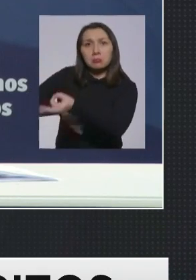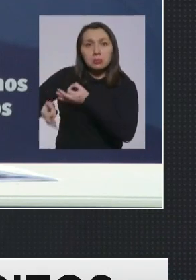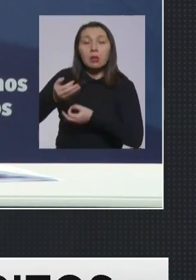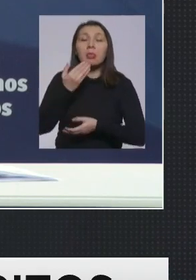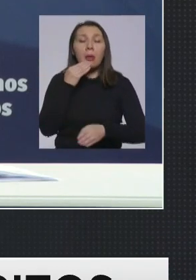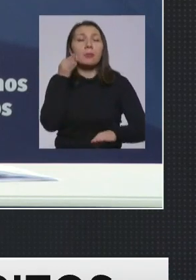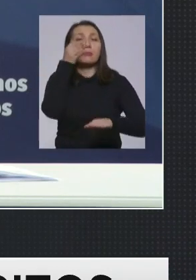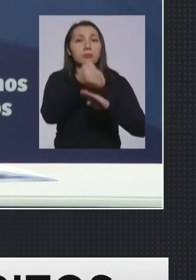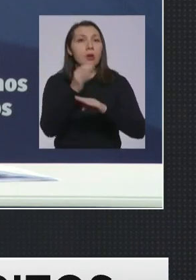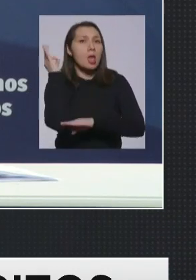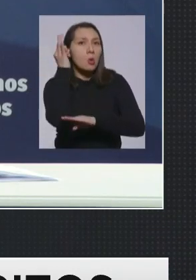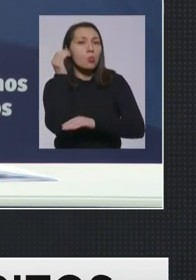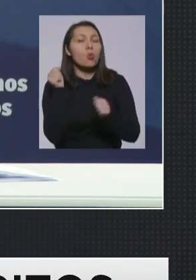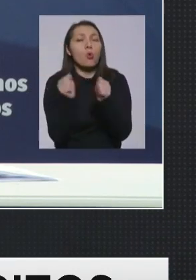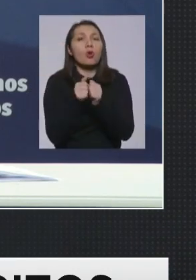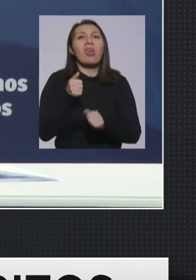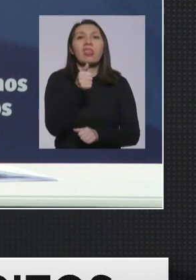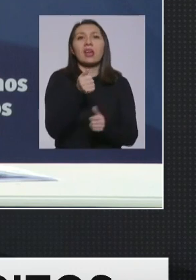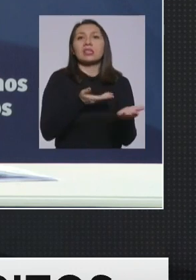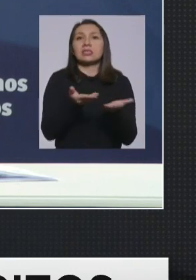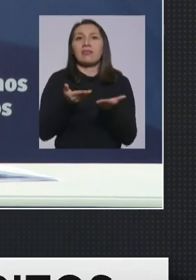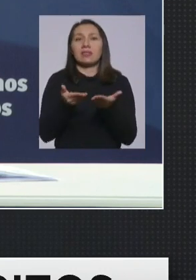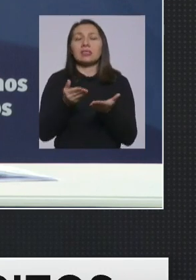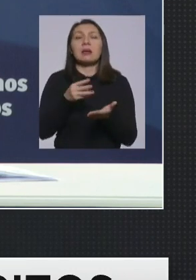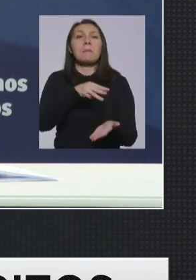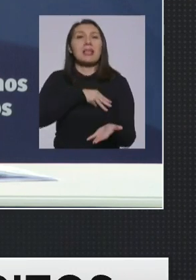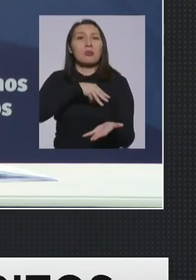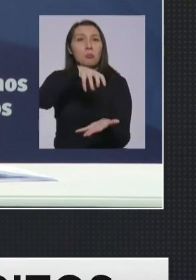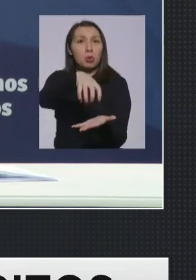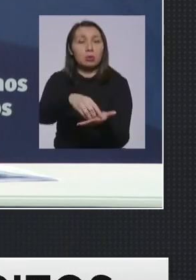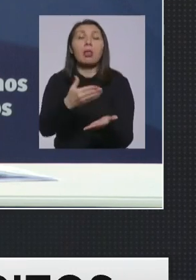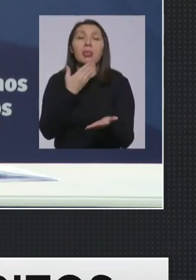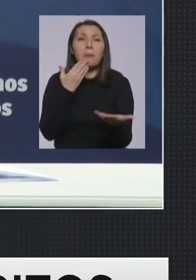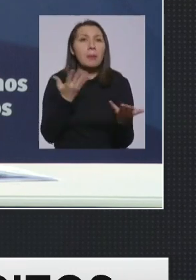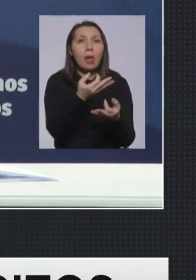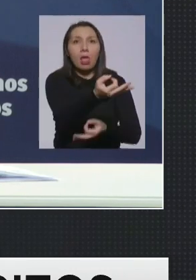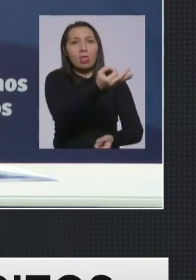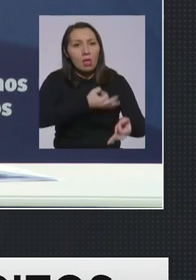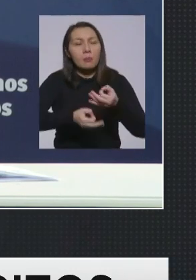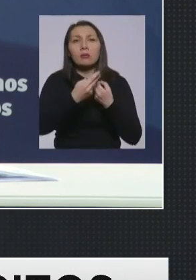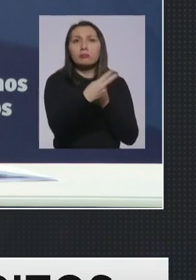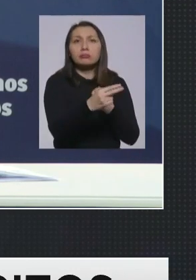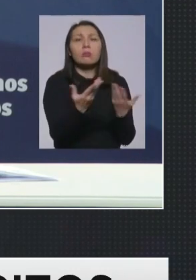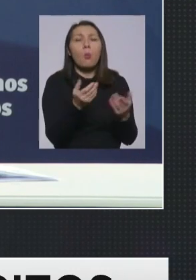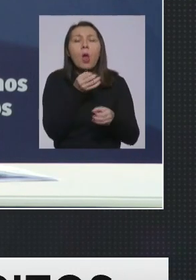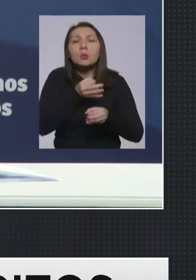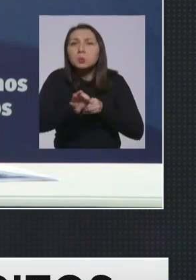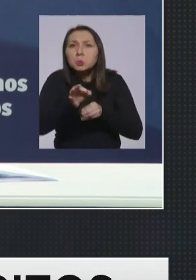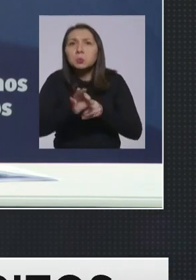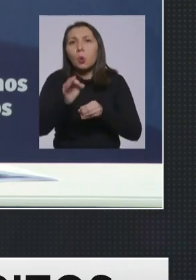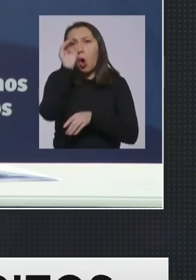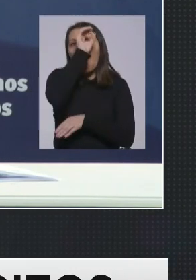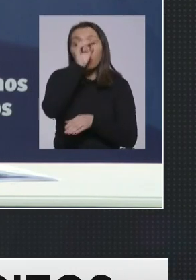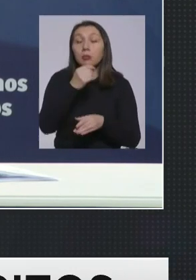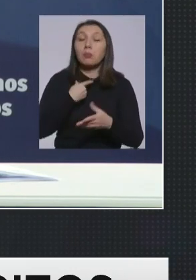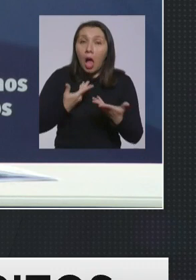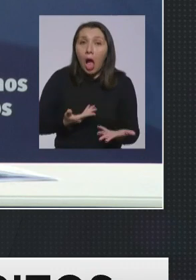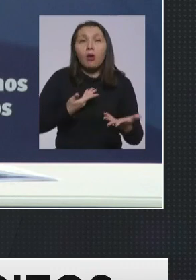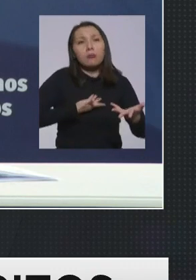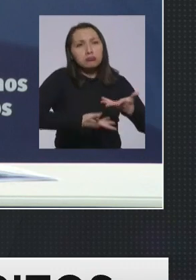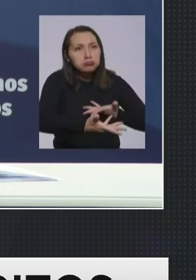reunía ayer con los directores de servicio del área metropolitana también para escuchar sugerencias y opiniones estamos dialogando